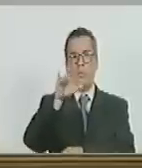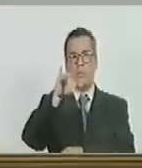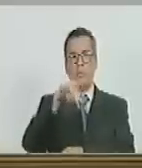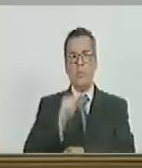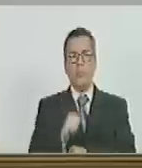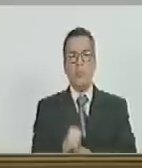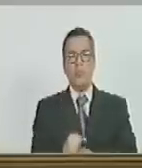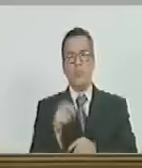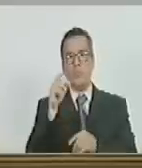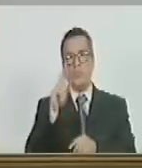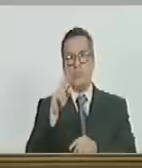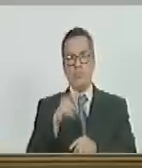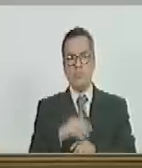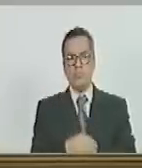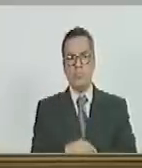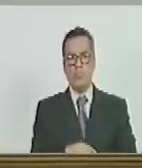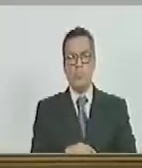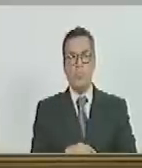Rodríguez.